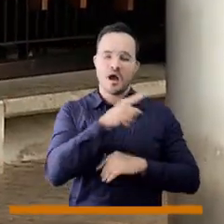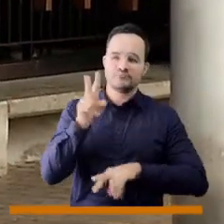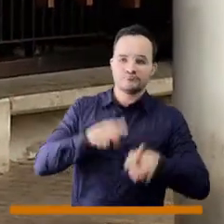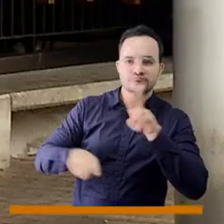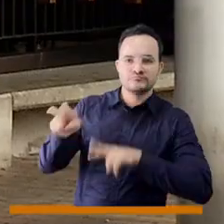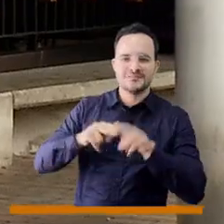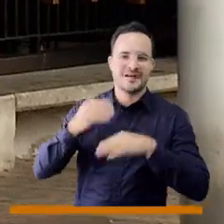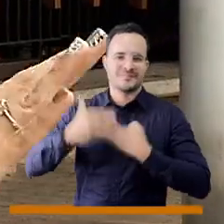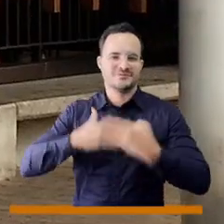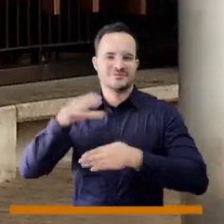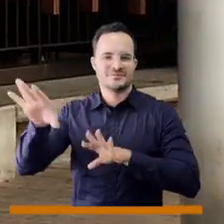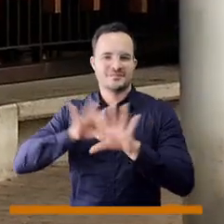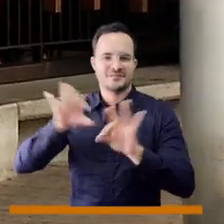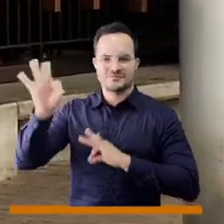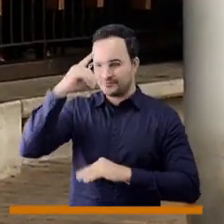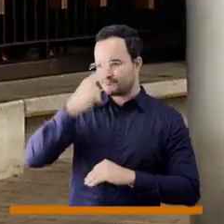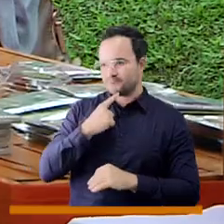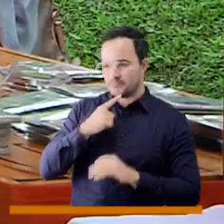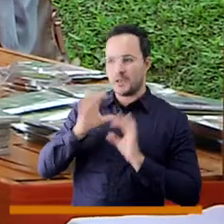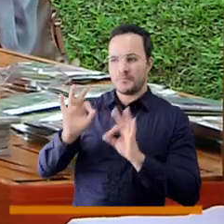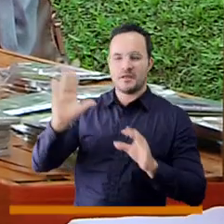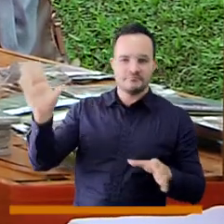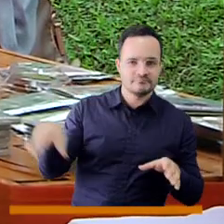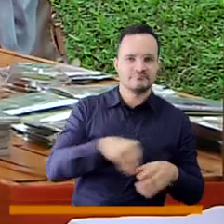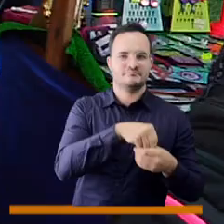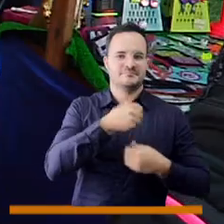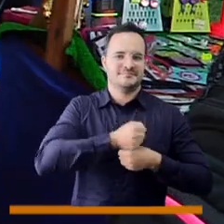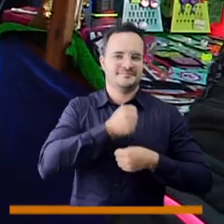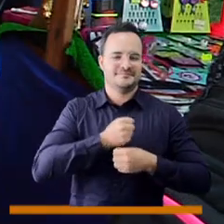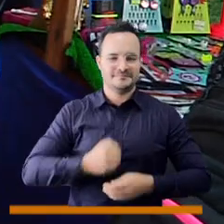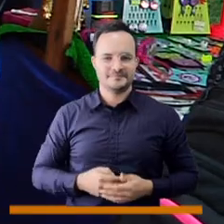selectivo de la persona que más se acomode al perfil que ellos tienen.